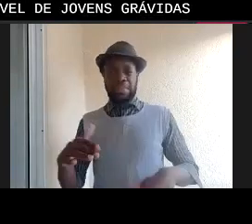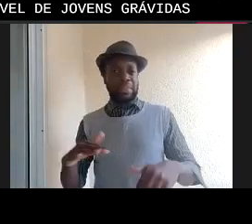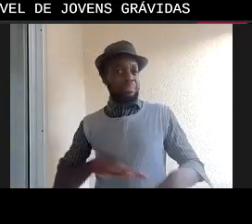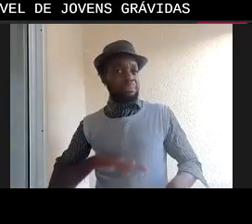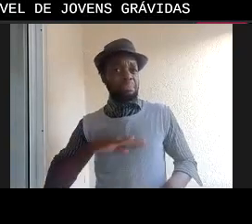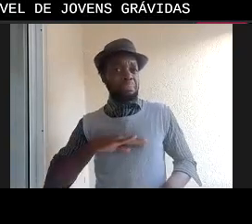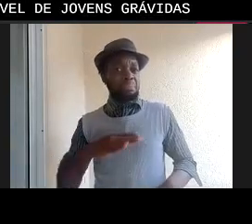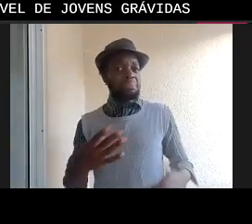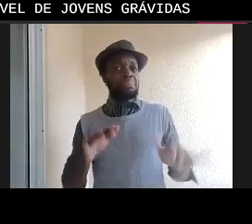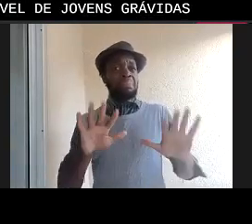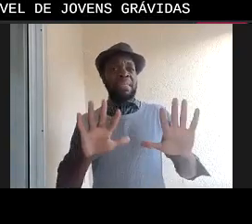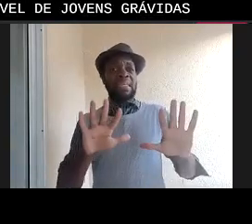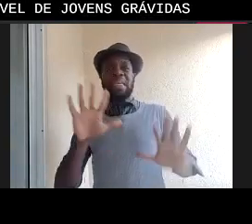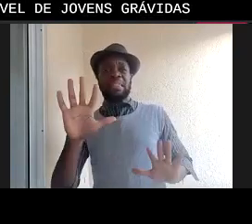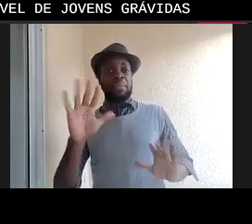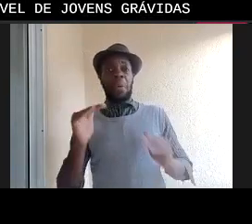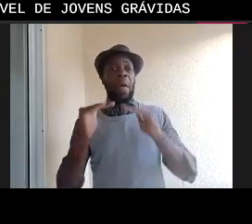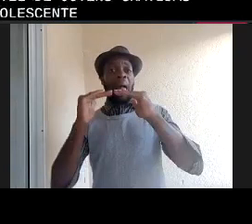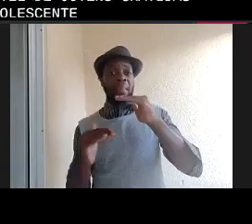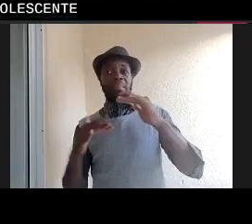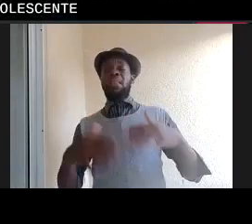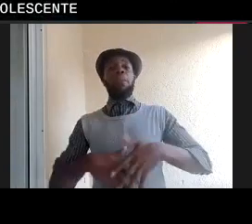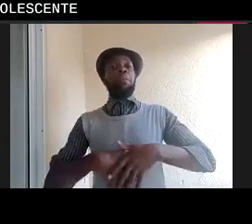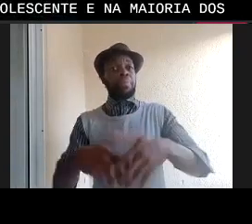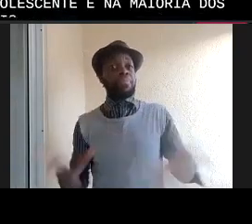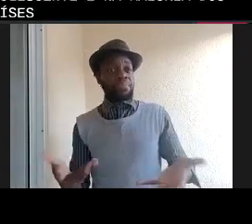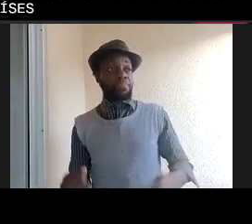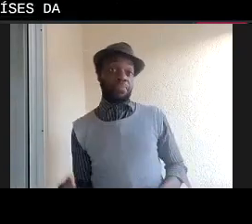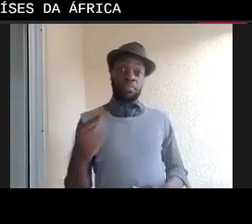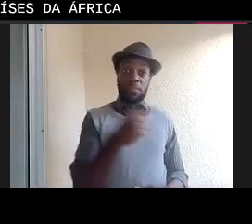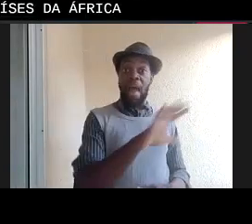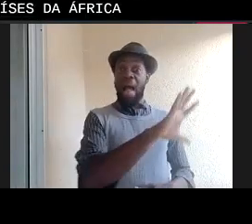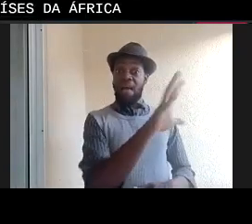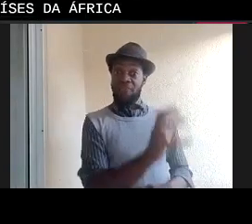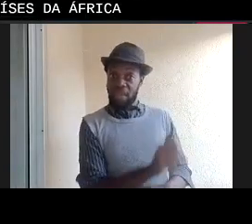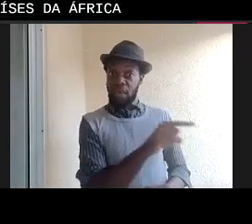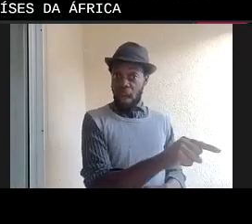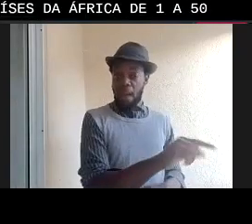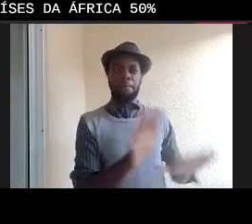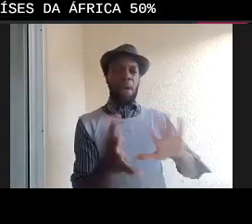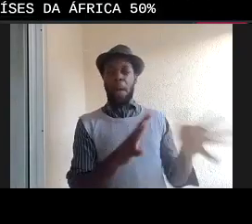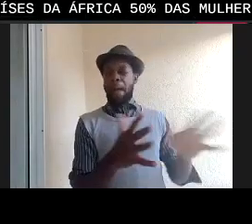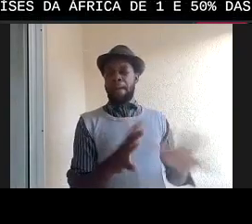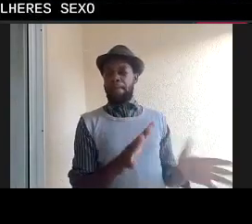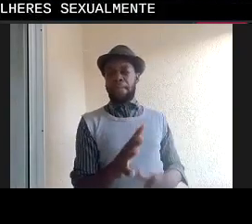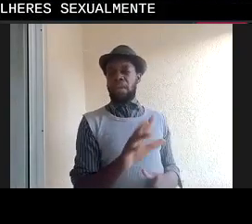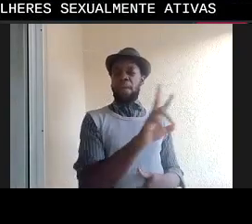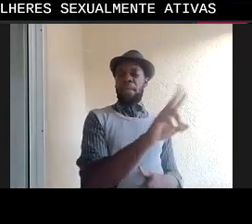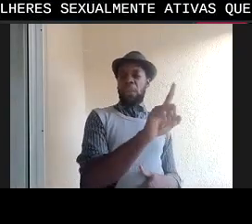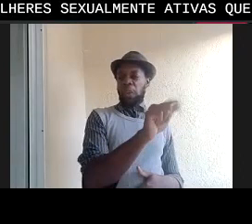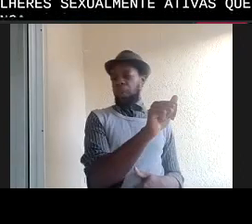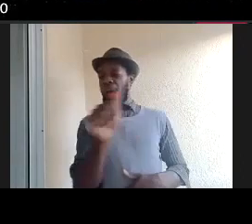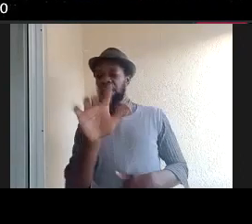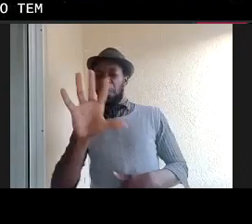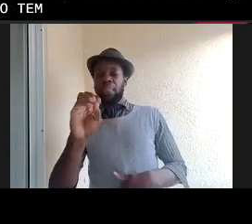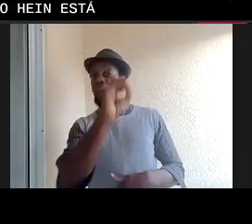adolescentes. En la mayoría de los países africanos, entre el 21 y 50% de las mujeres sexualmente activas que nunca han estado casadas reporta haber usado